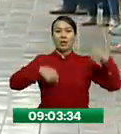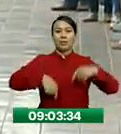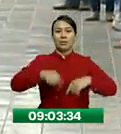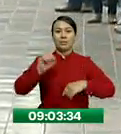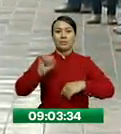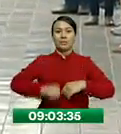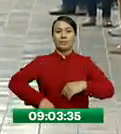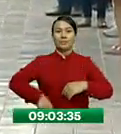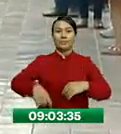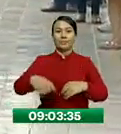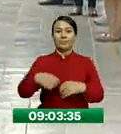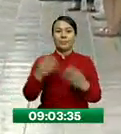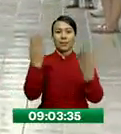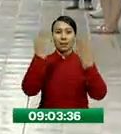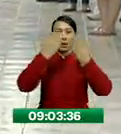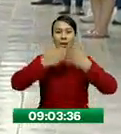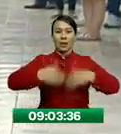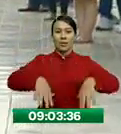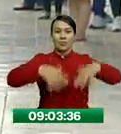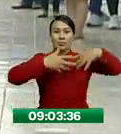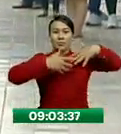Parque Centenario, culminará